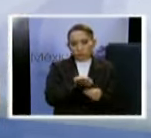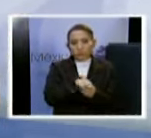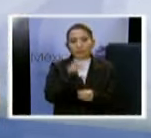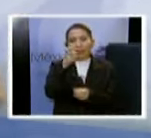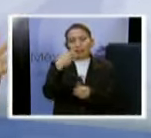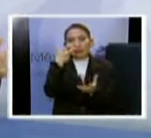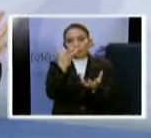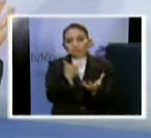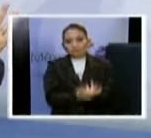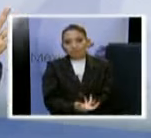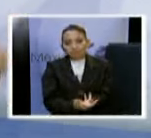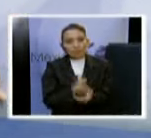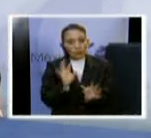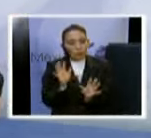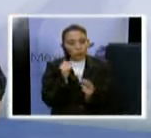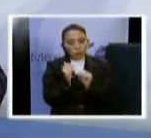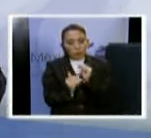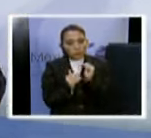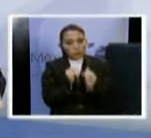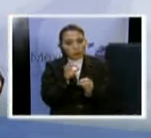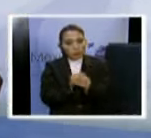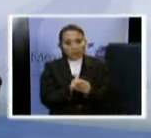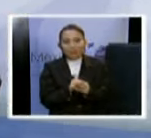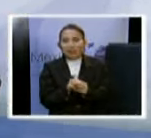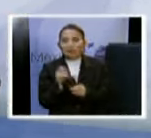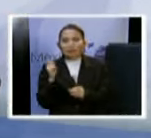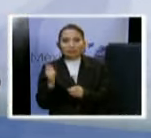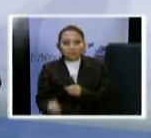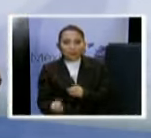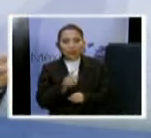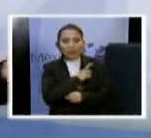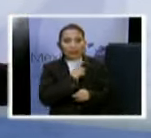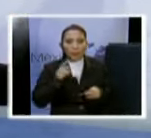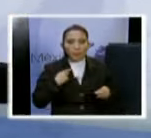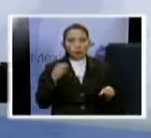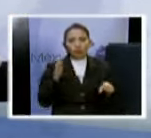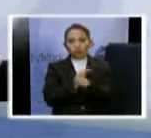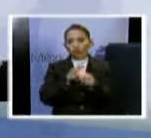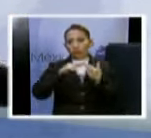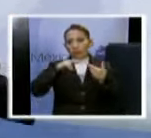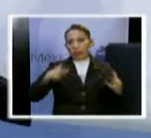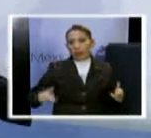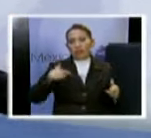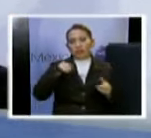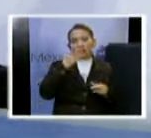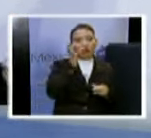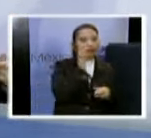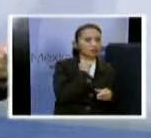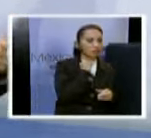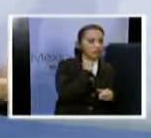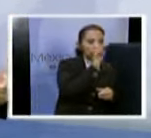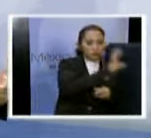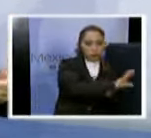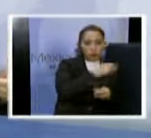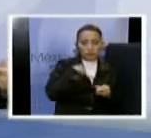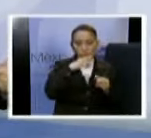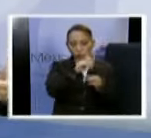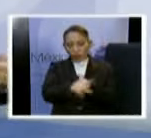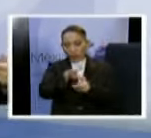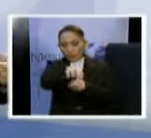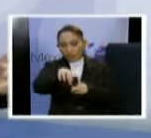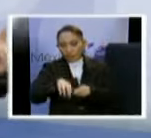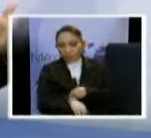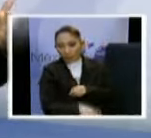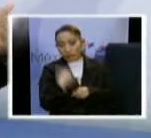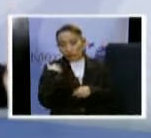Ese bypass, proceso electoral, eso significa que debemos de fortalecer las relaciones con el Parlamento, con las provincias. Está